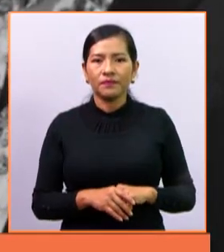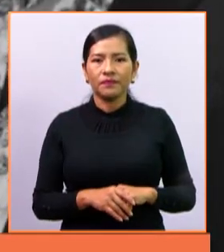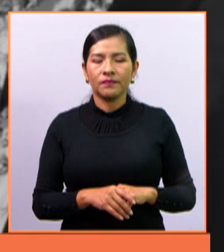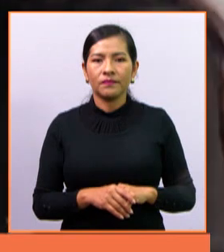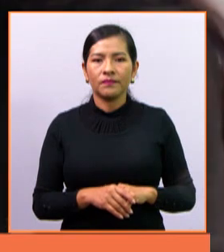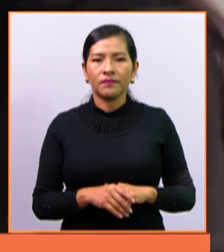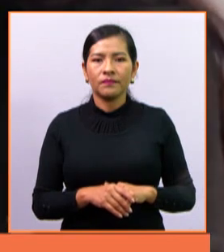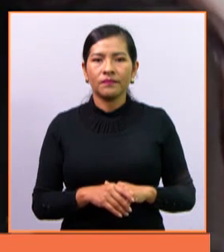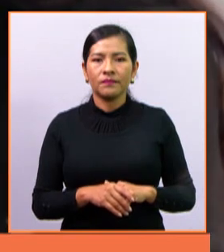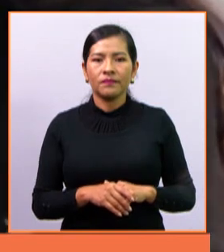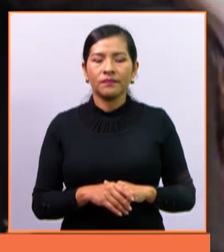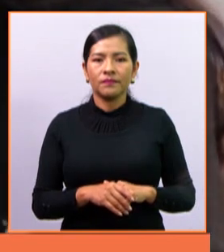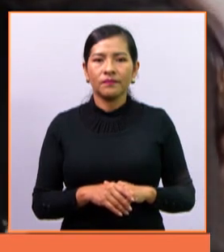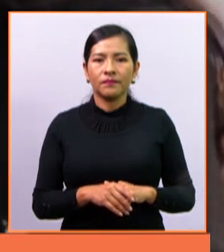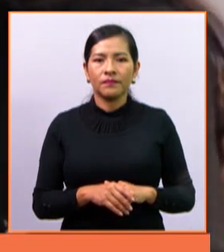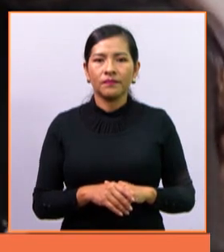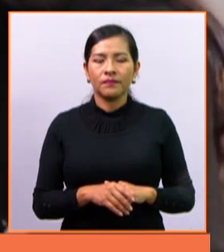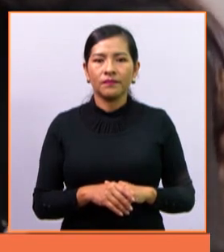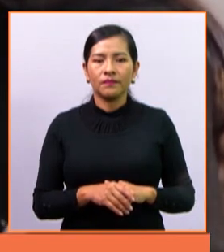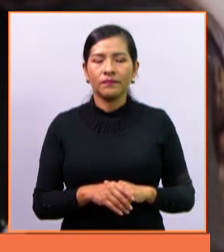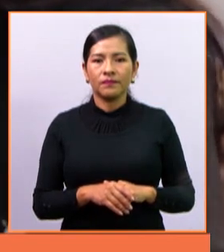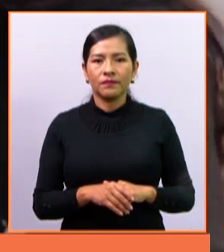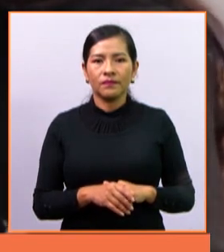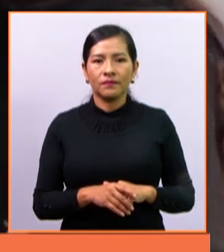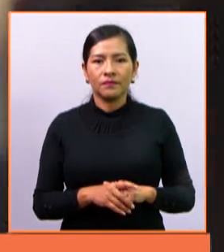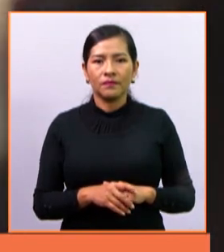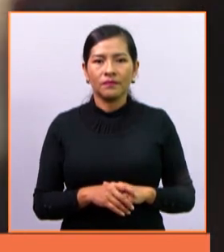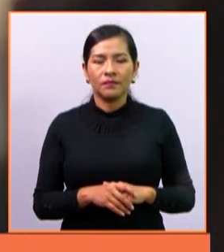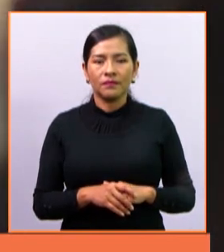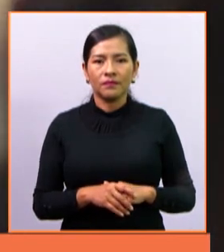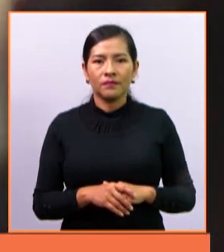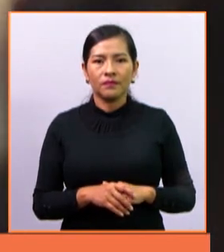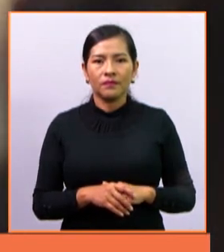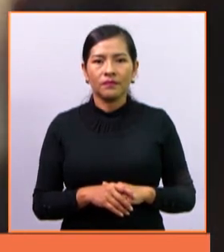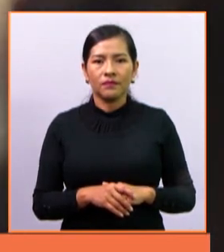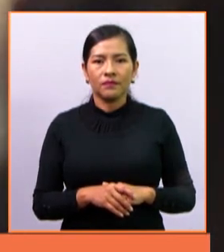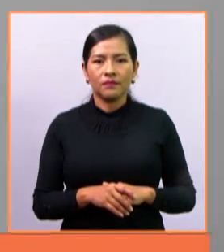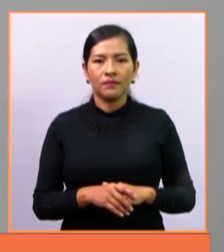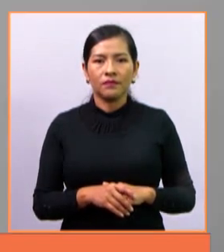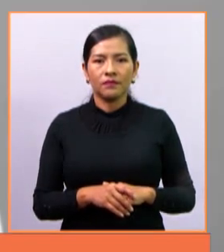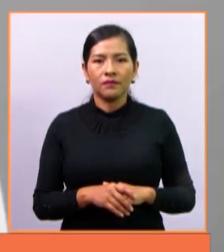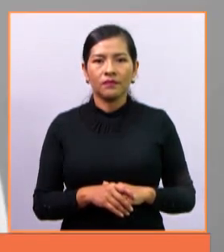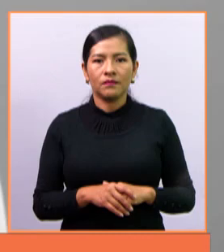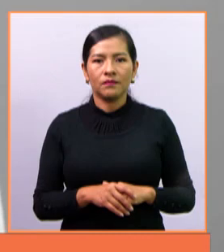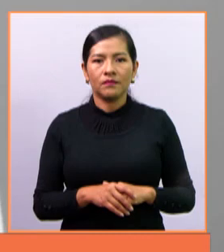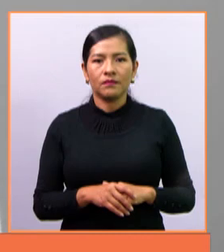educada para eso. Your insistence in creating your perfect Galatea. Mwah.